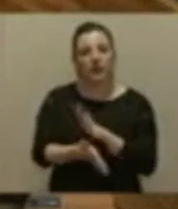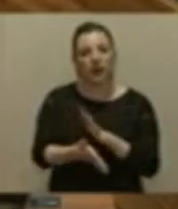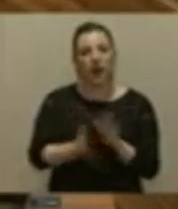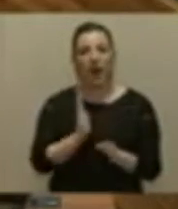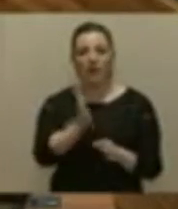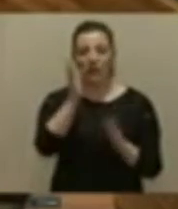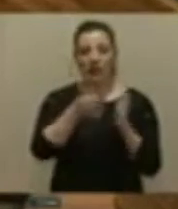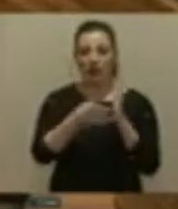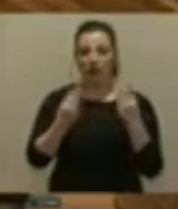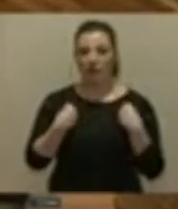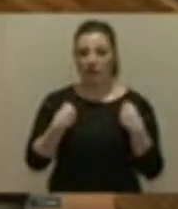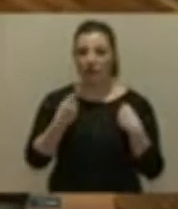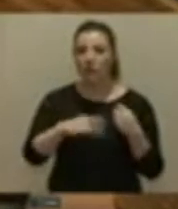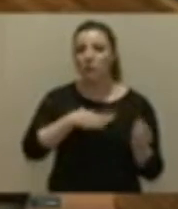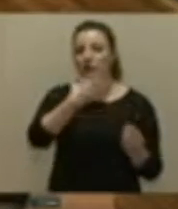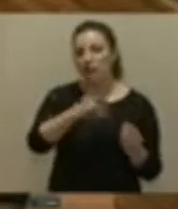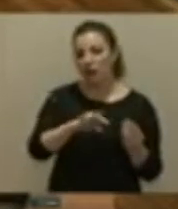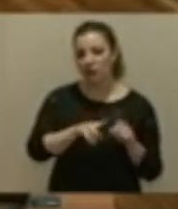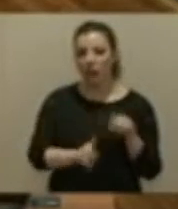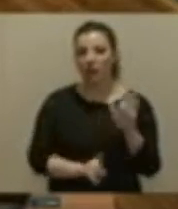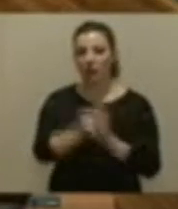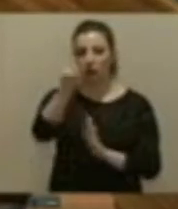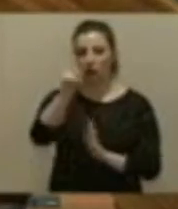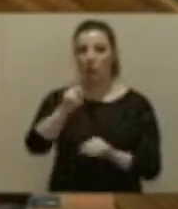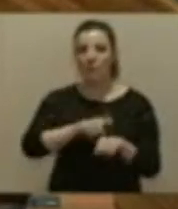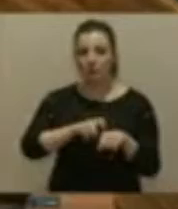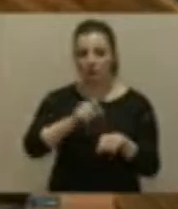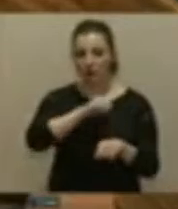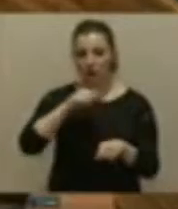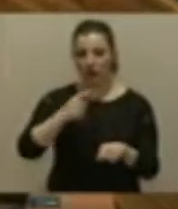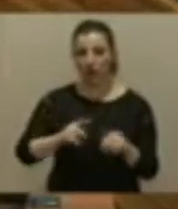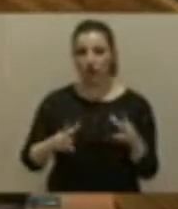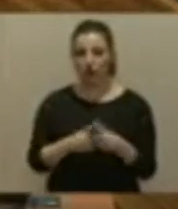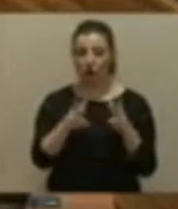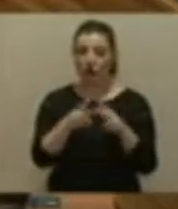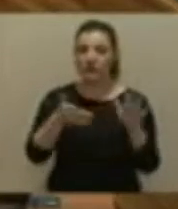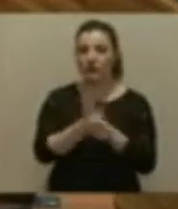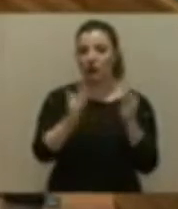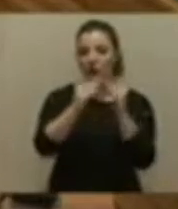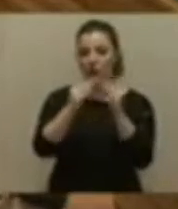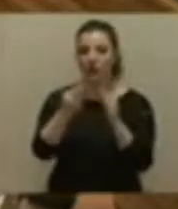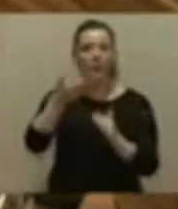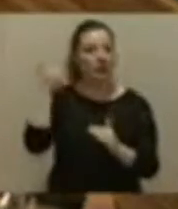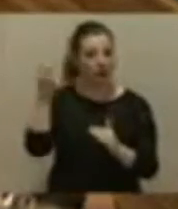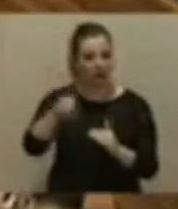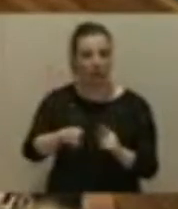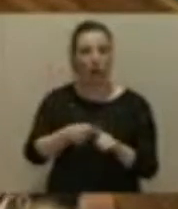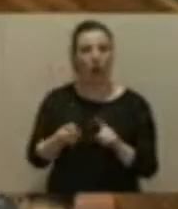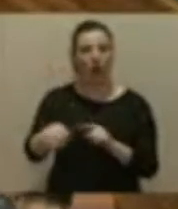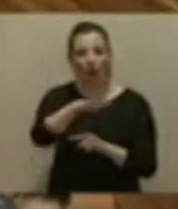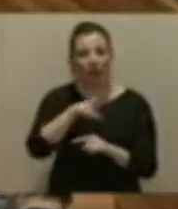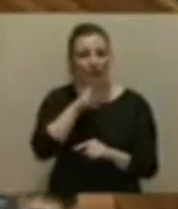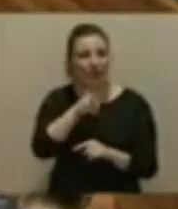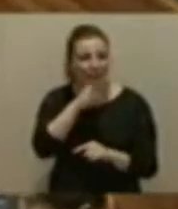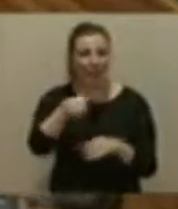de vida y a las posibilidades de desarrollo personal y social. Disponer de una vivienda digna, disfrutar de zonas verdes y